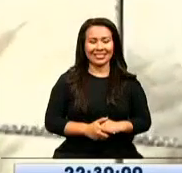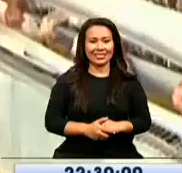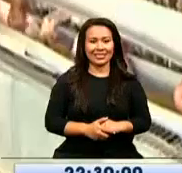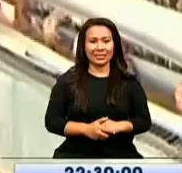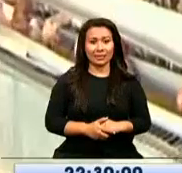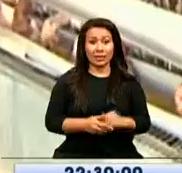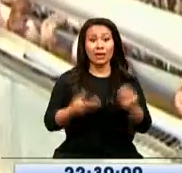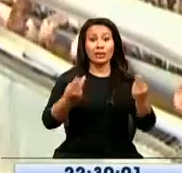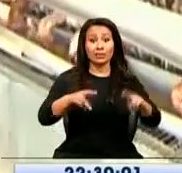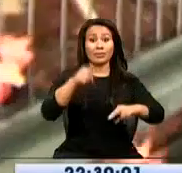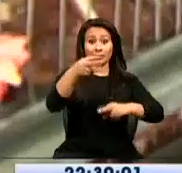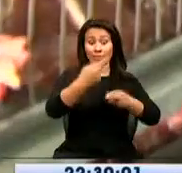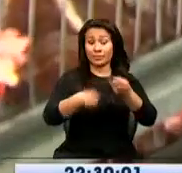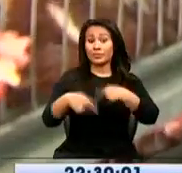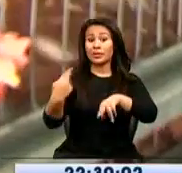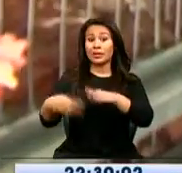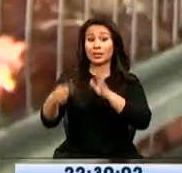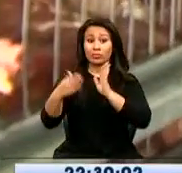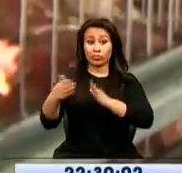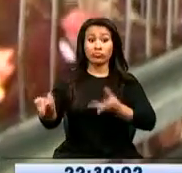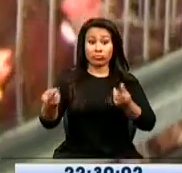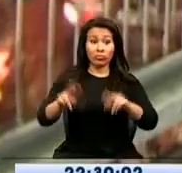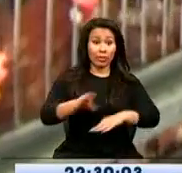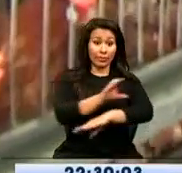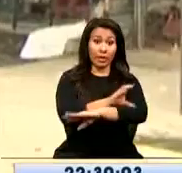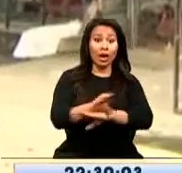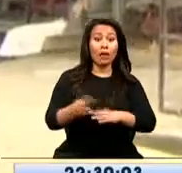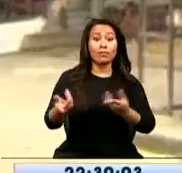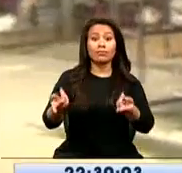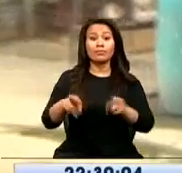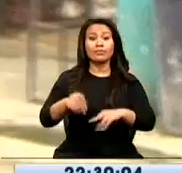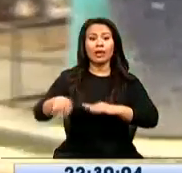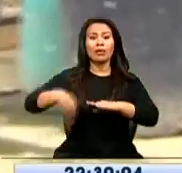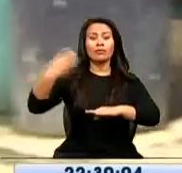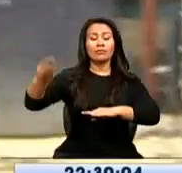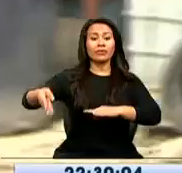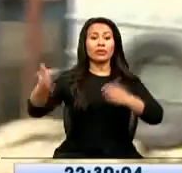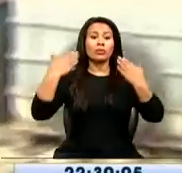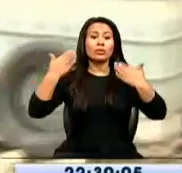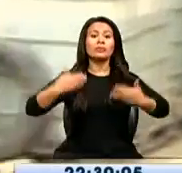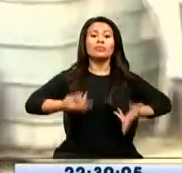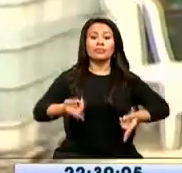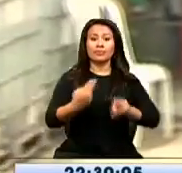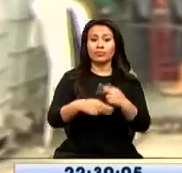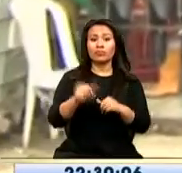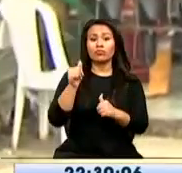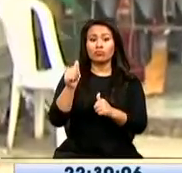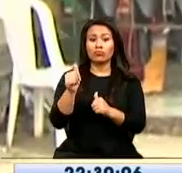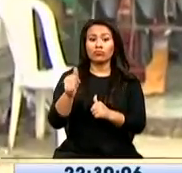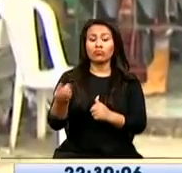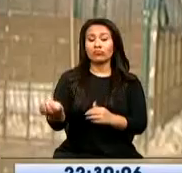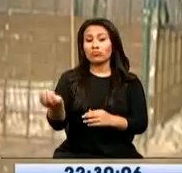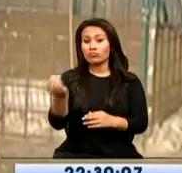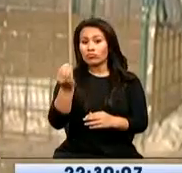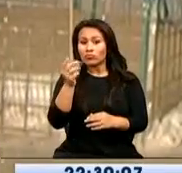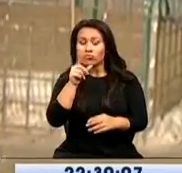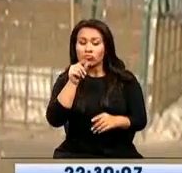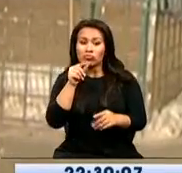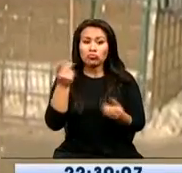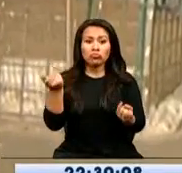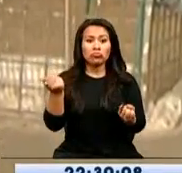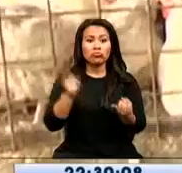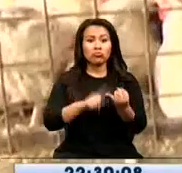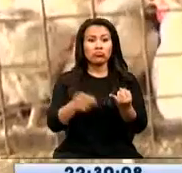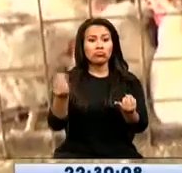Además de los mercados populares, las fincas o avícolas que están en las afueras de la ciudad ofrecen buenos productos y precios.